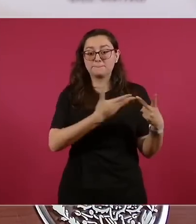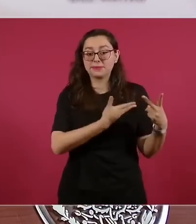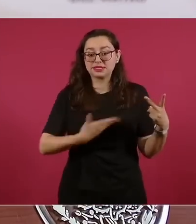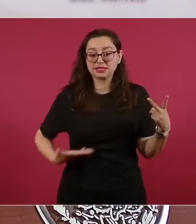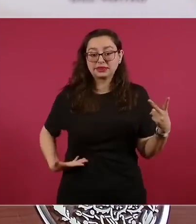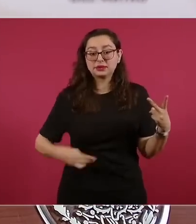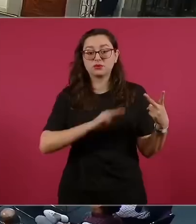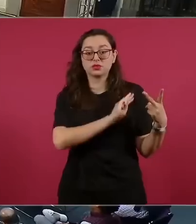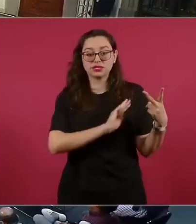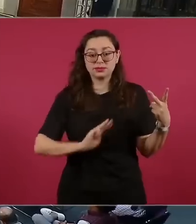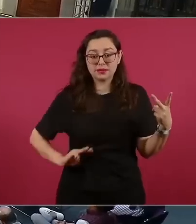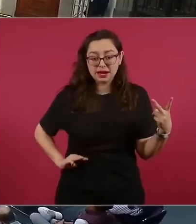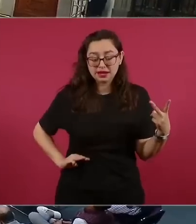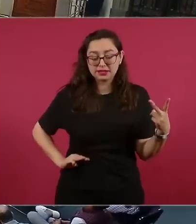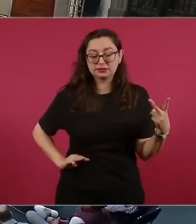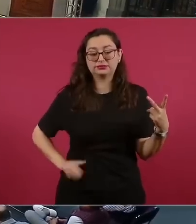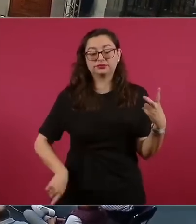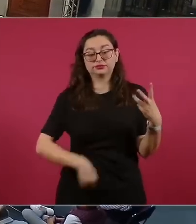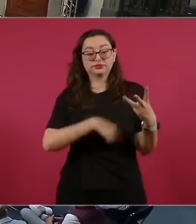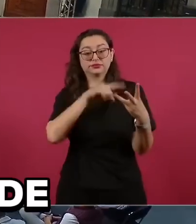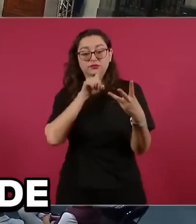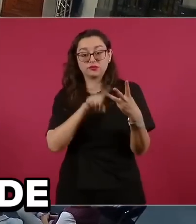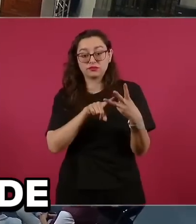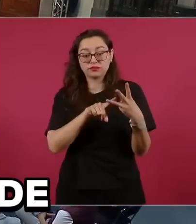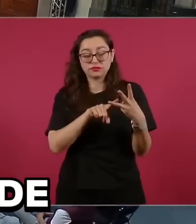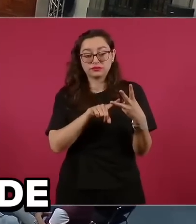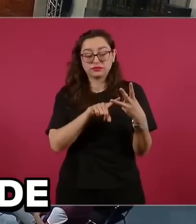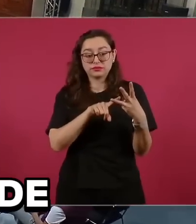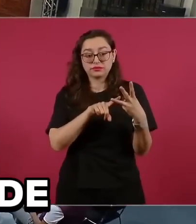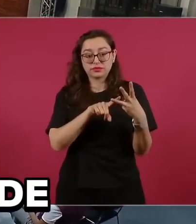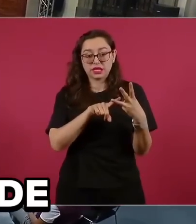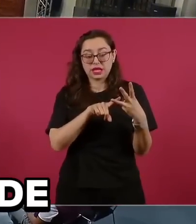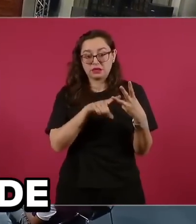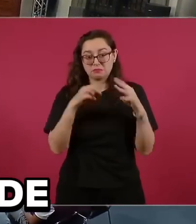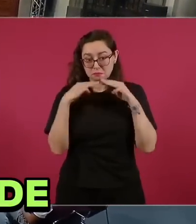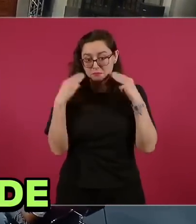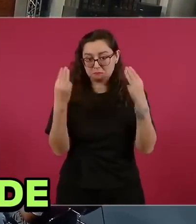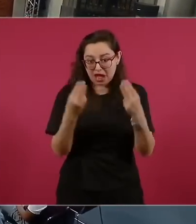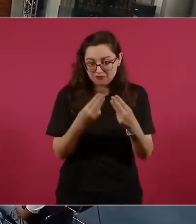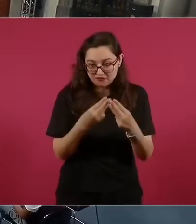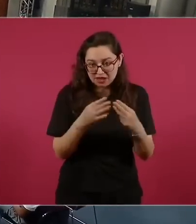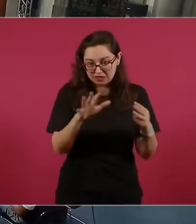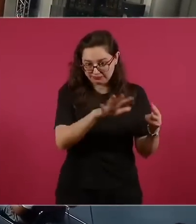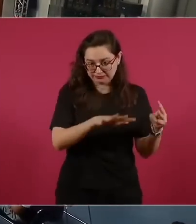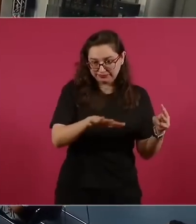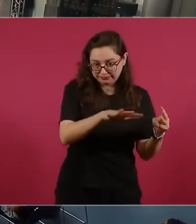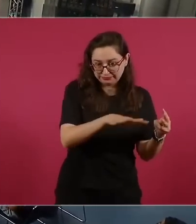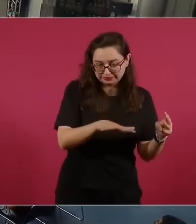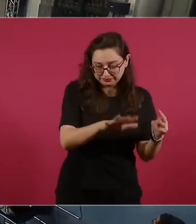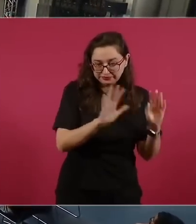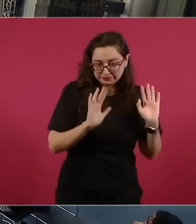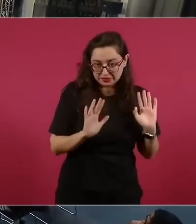municipales y con los delincuentes locales. De repente,